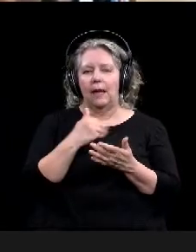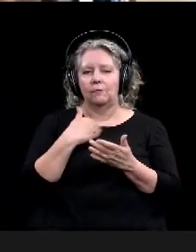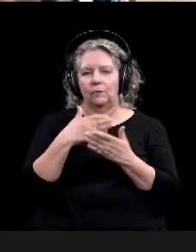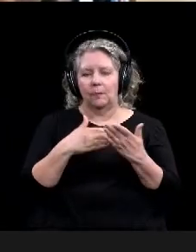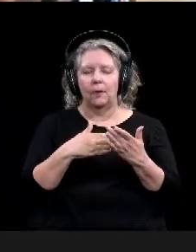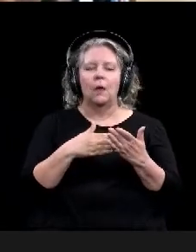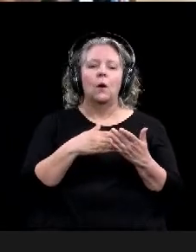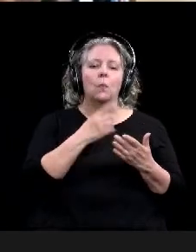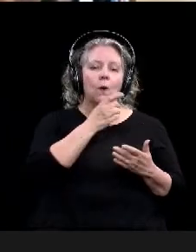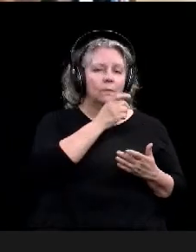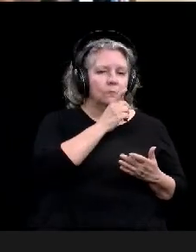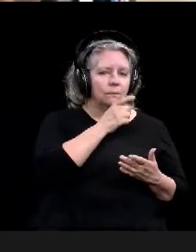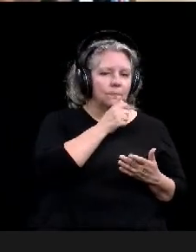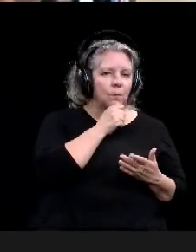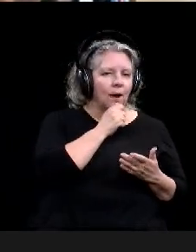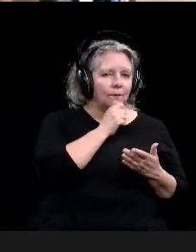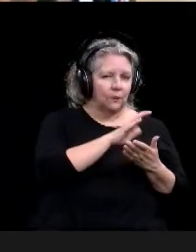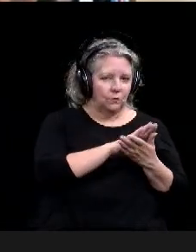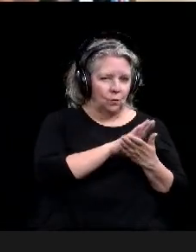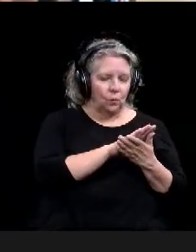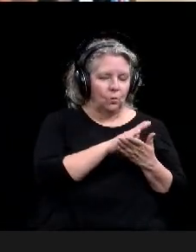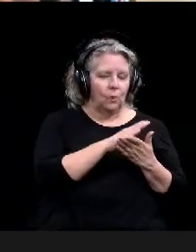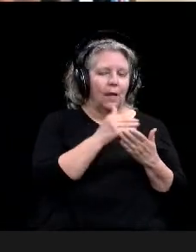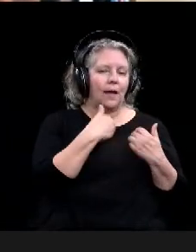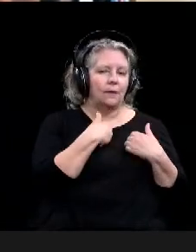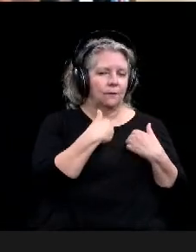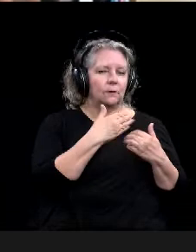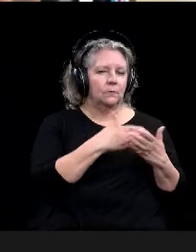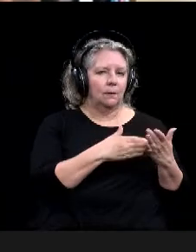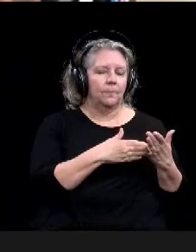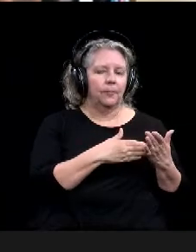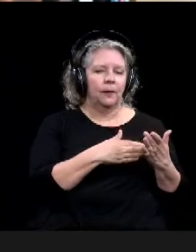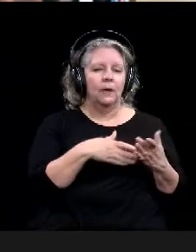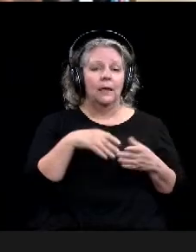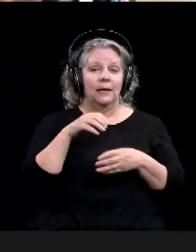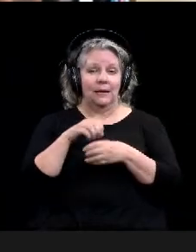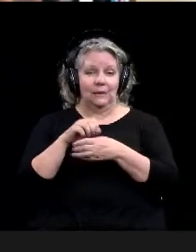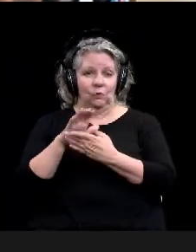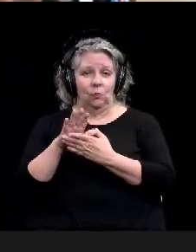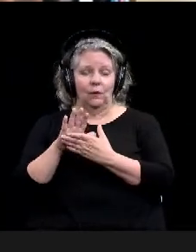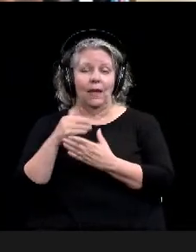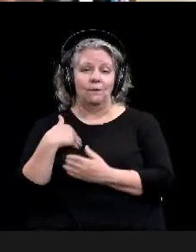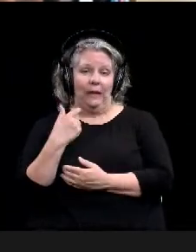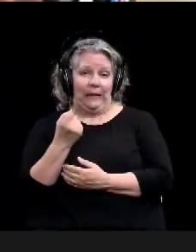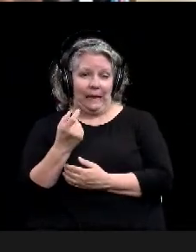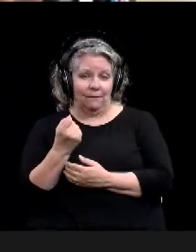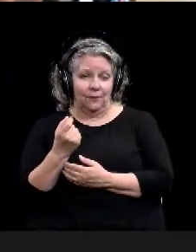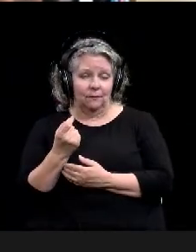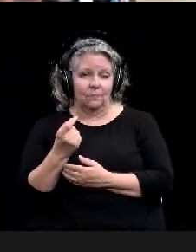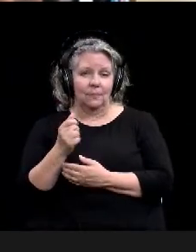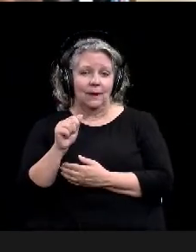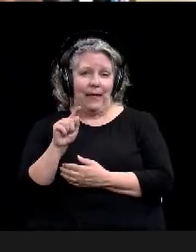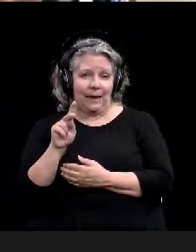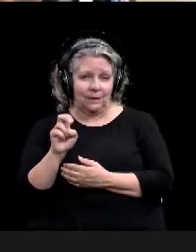hay 11 es activo casos activos 6 estudiantes y 5 empleados